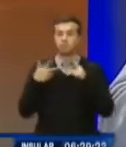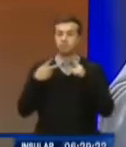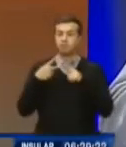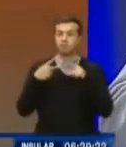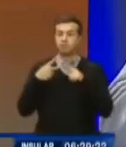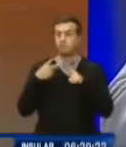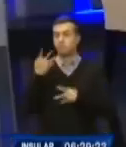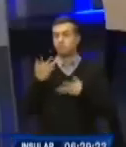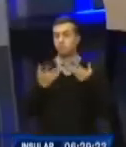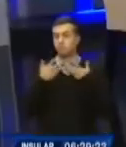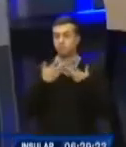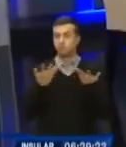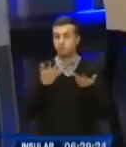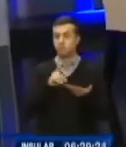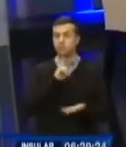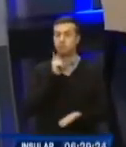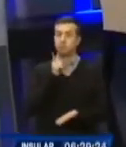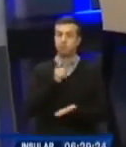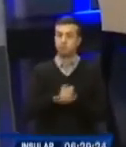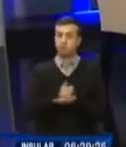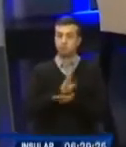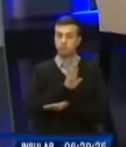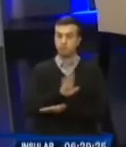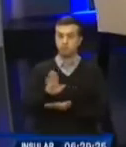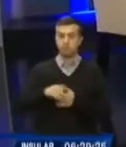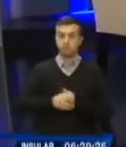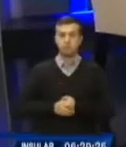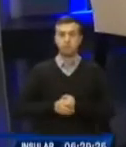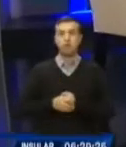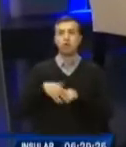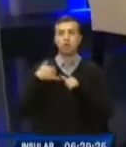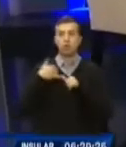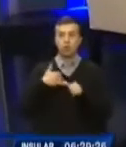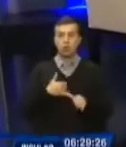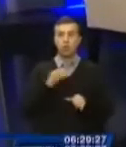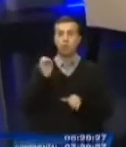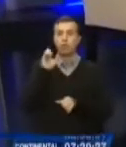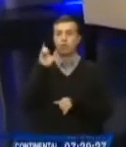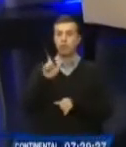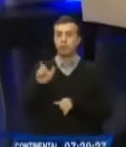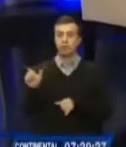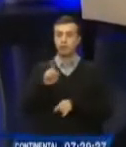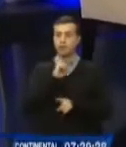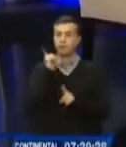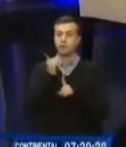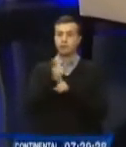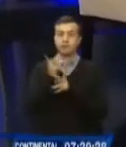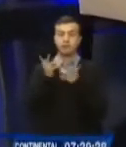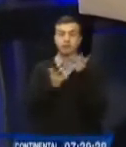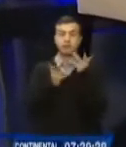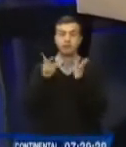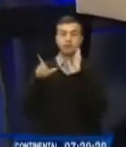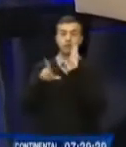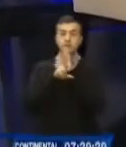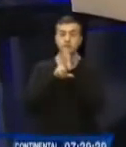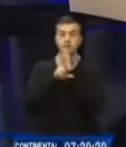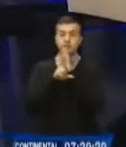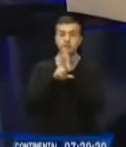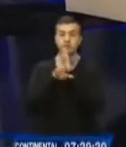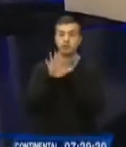la posibilidad de excluir a a un club a una persona etcétera por recurrir a las leyes